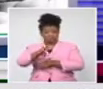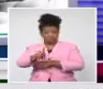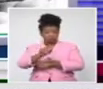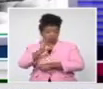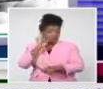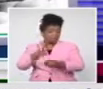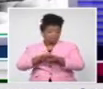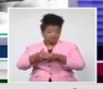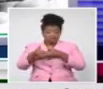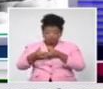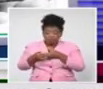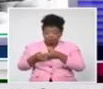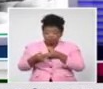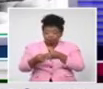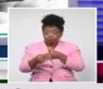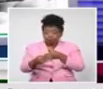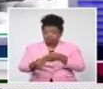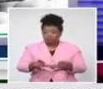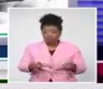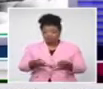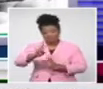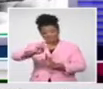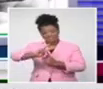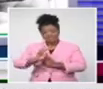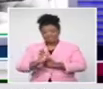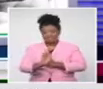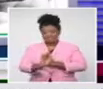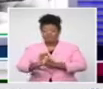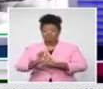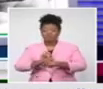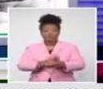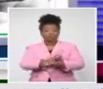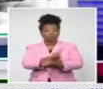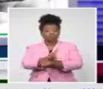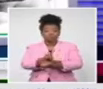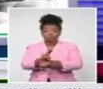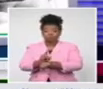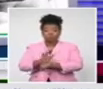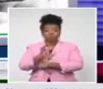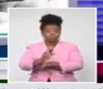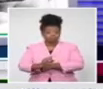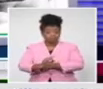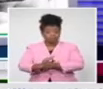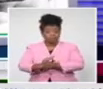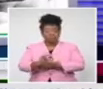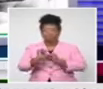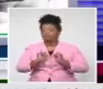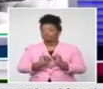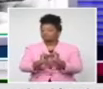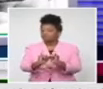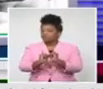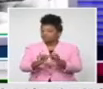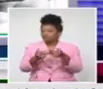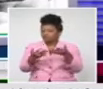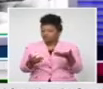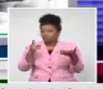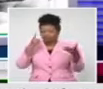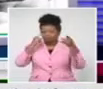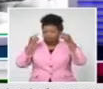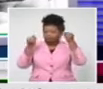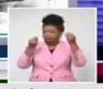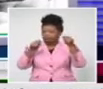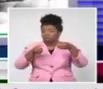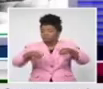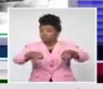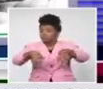este momento, el sistema de la radio y la televisión cubanas transmite en vivo el parte habitual sobre el análisis de la situación epidemiológica